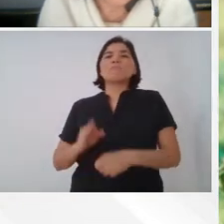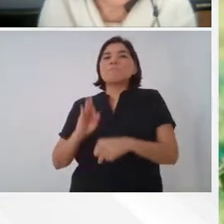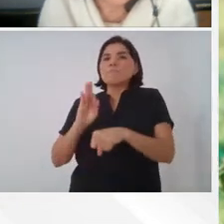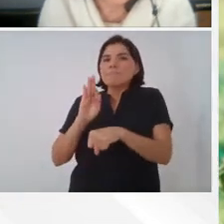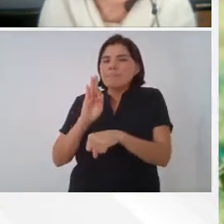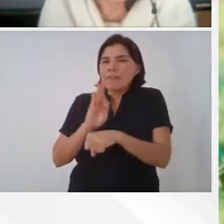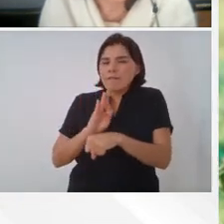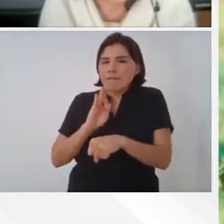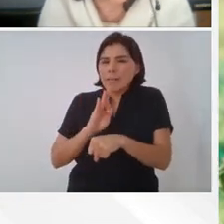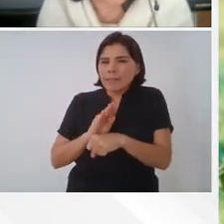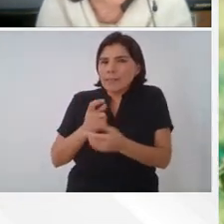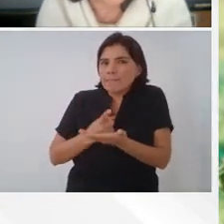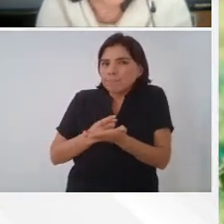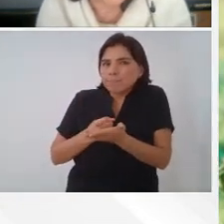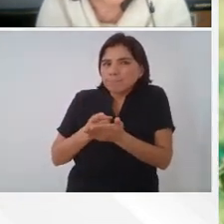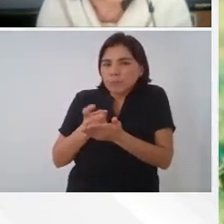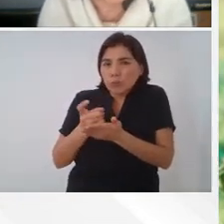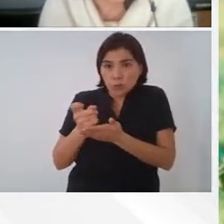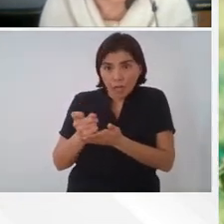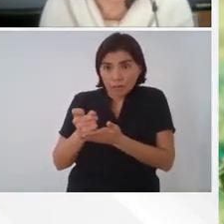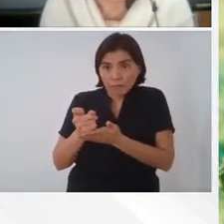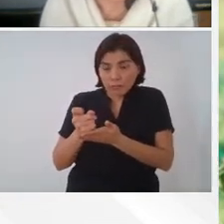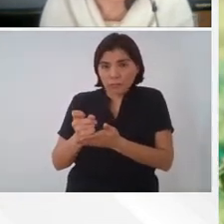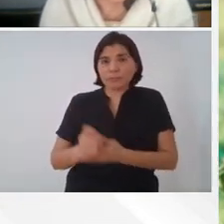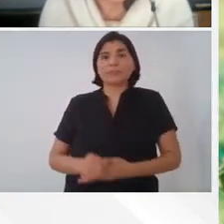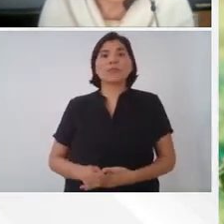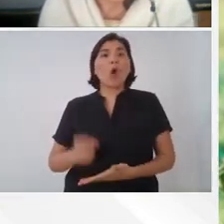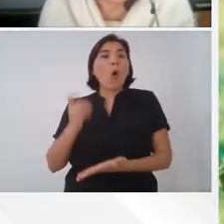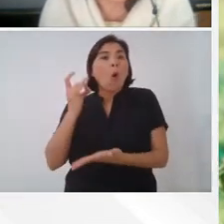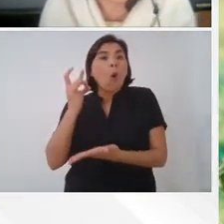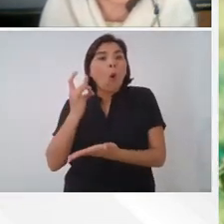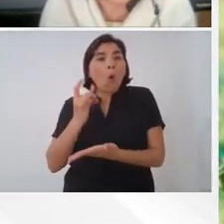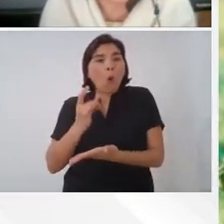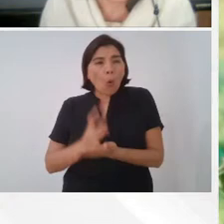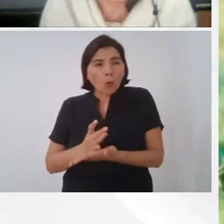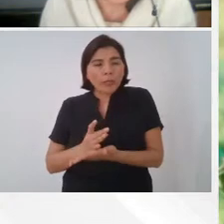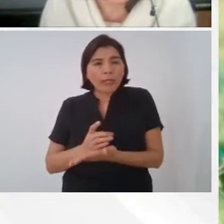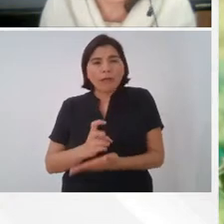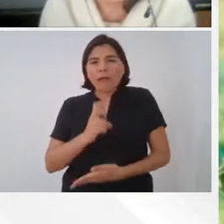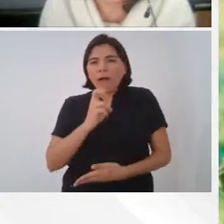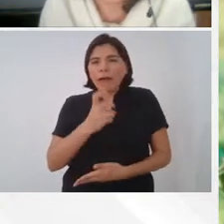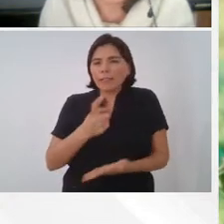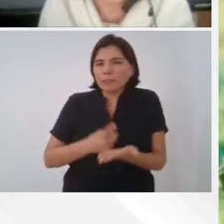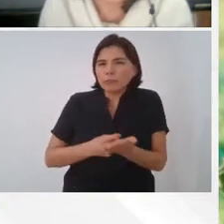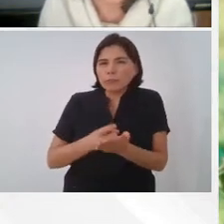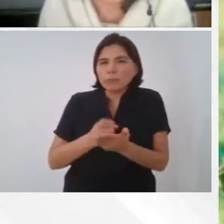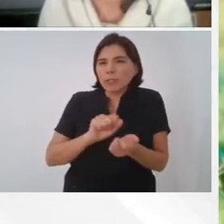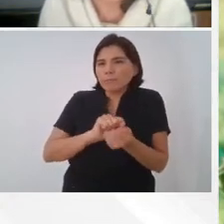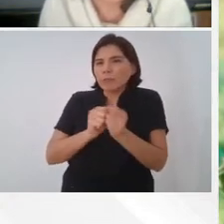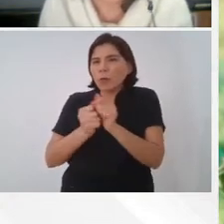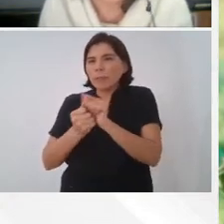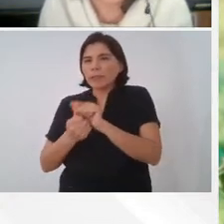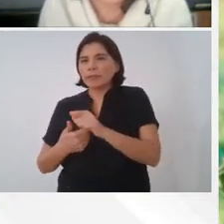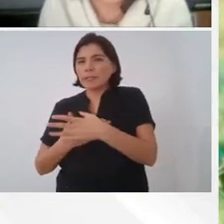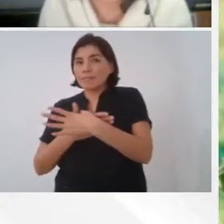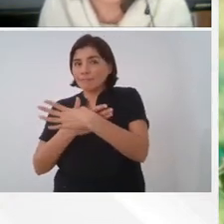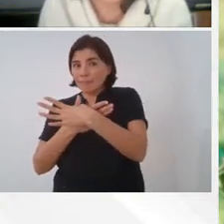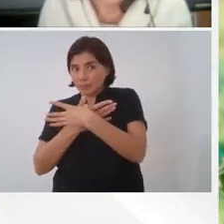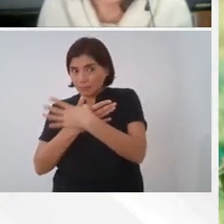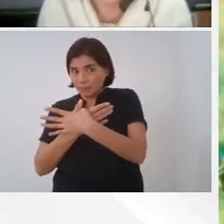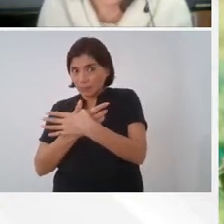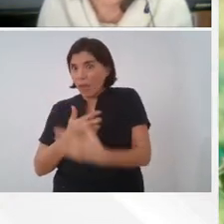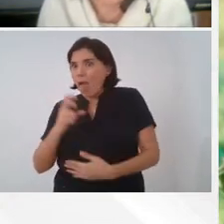solo dejé aquellas que se convertirían en mariposas. Es ella la rosa a quien escuché quejarse o